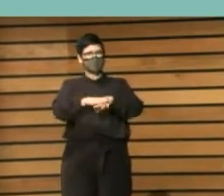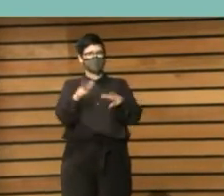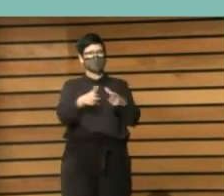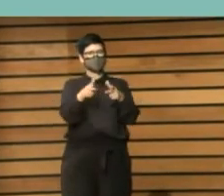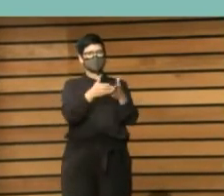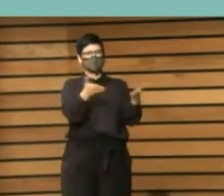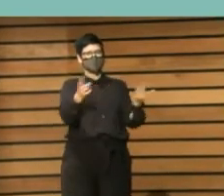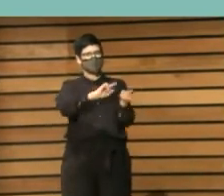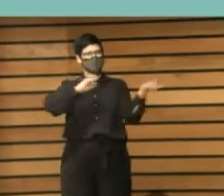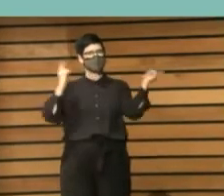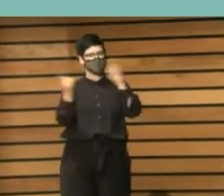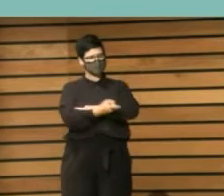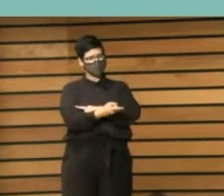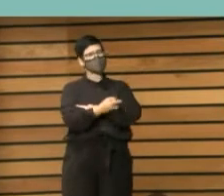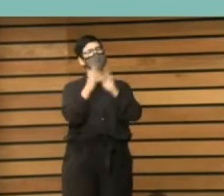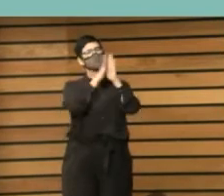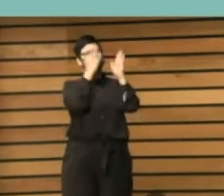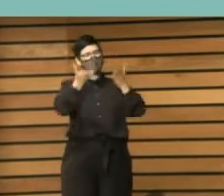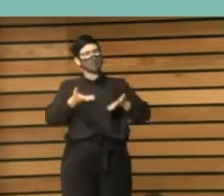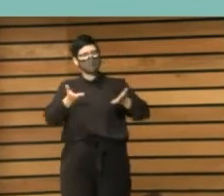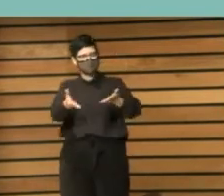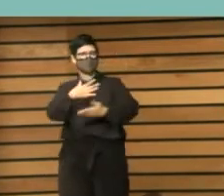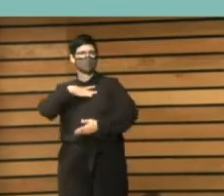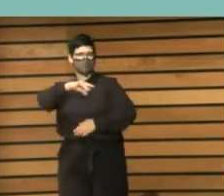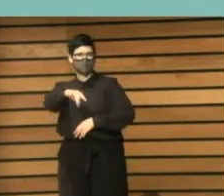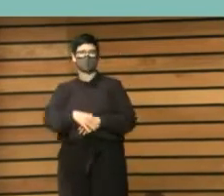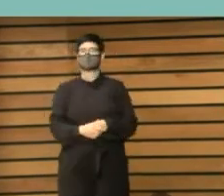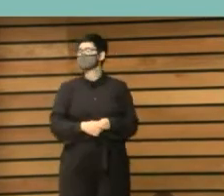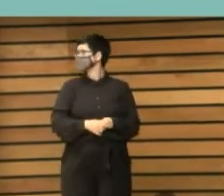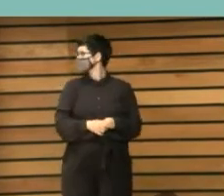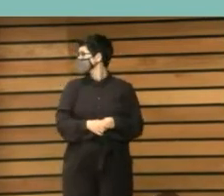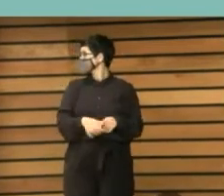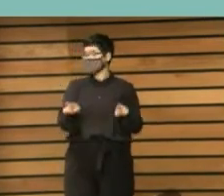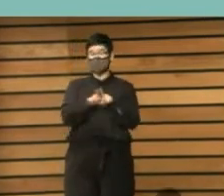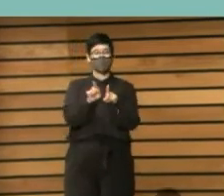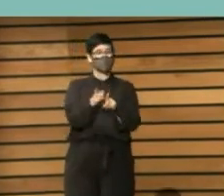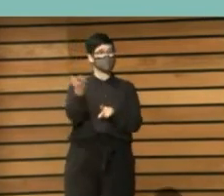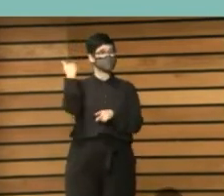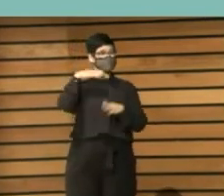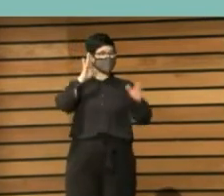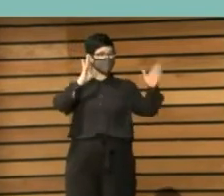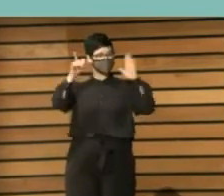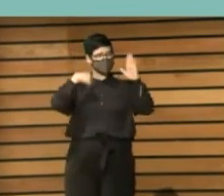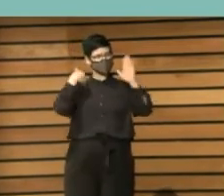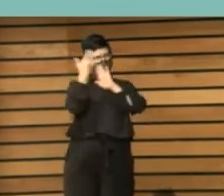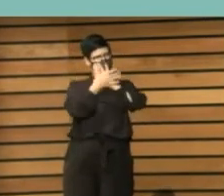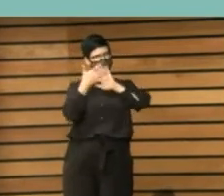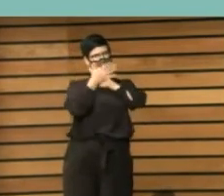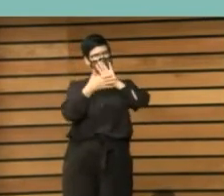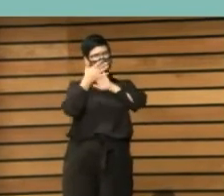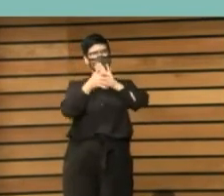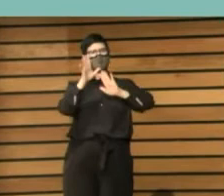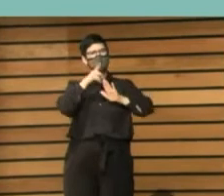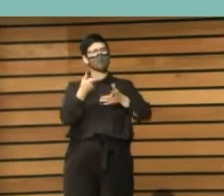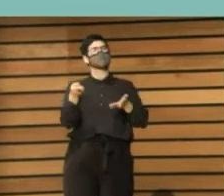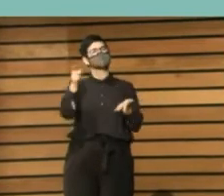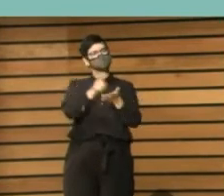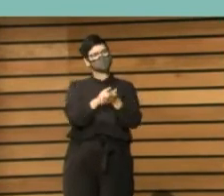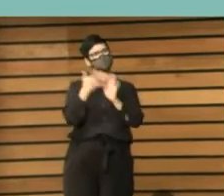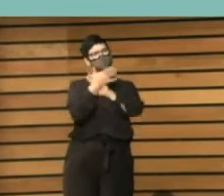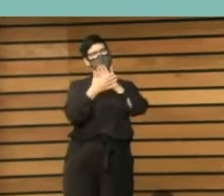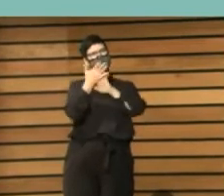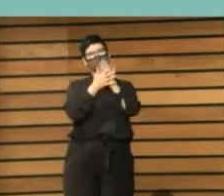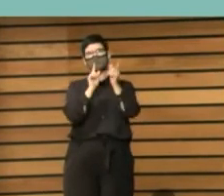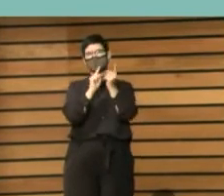bibliotecas. Y yo, lo mismo que hablé en aquel momento, hablo de un cambio apenas visible,